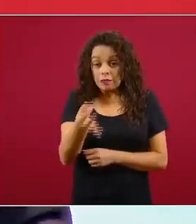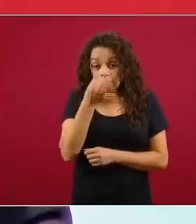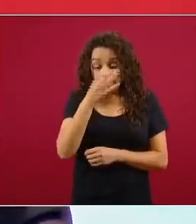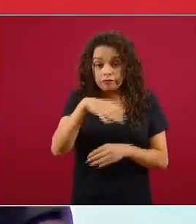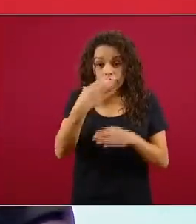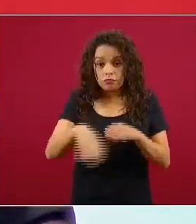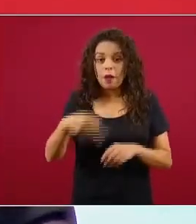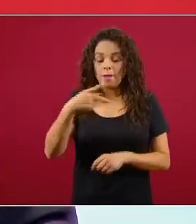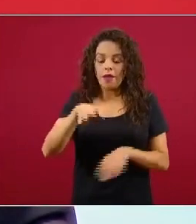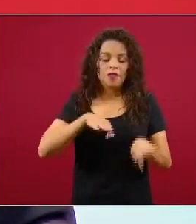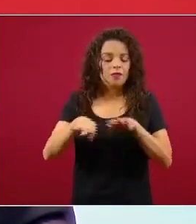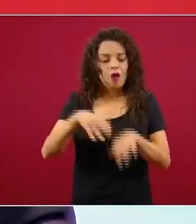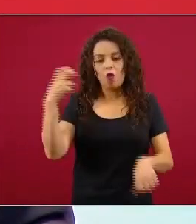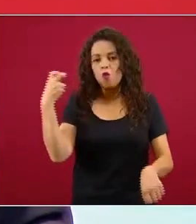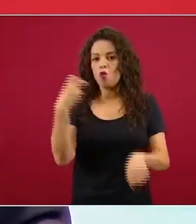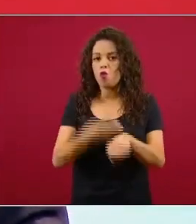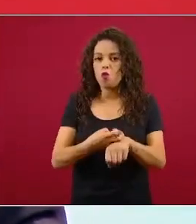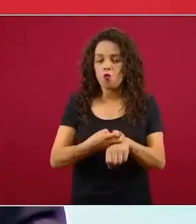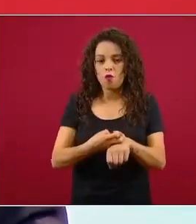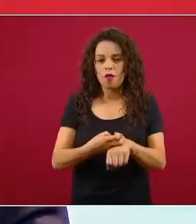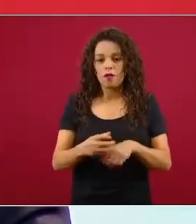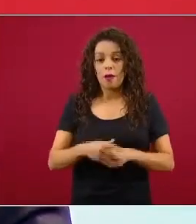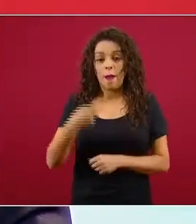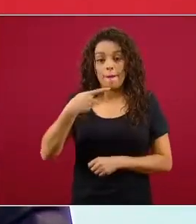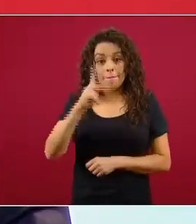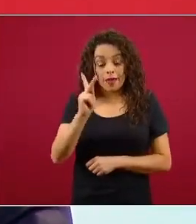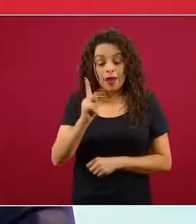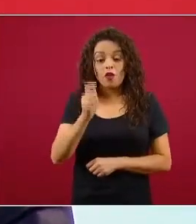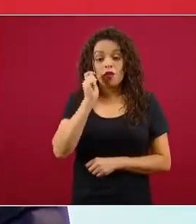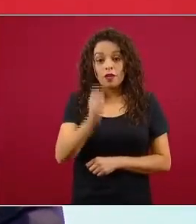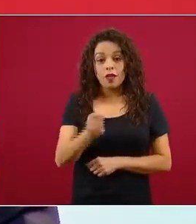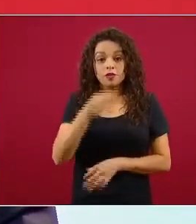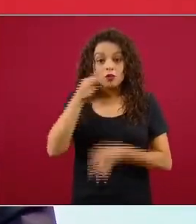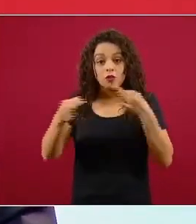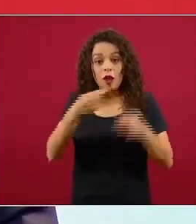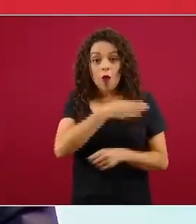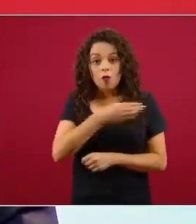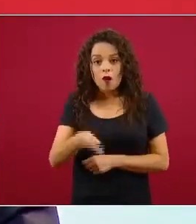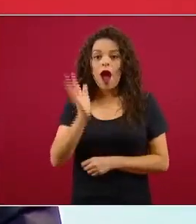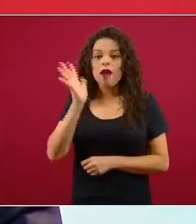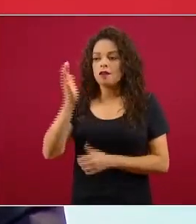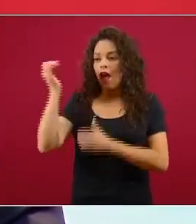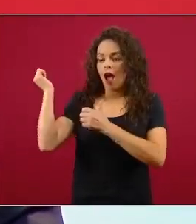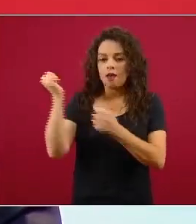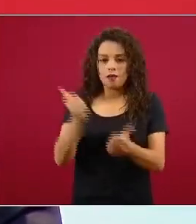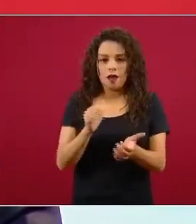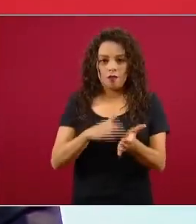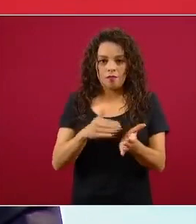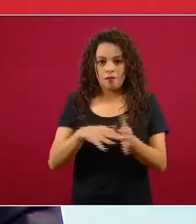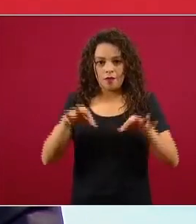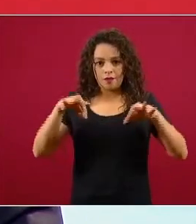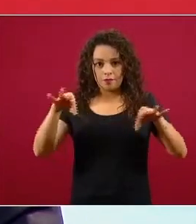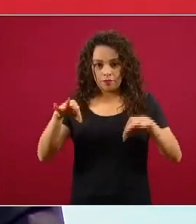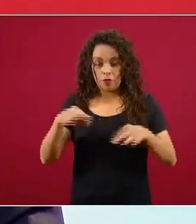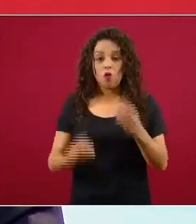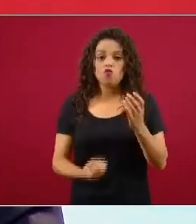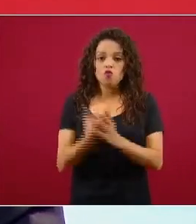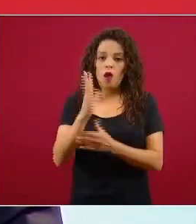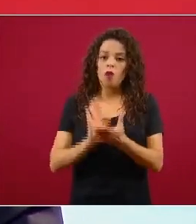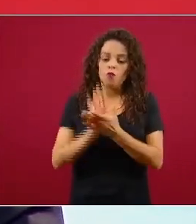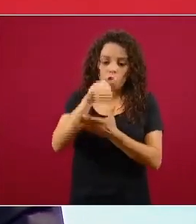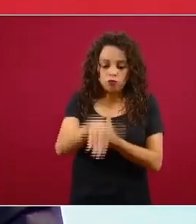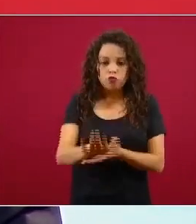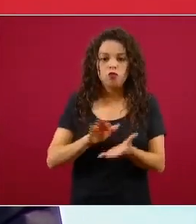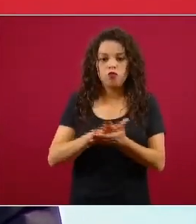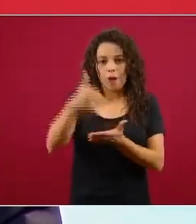bastante intenso. La buena noticia es que ya llegaron los nuevos certificados, se mandaron a por supuesto, imprimir nuevos.